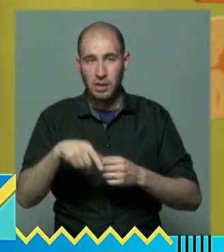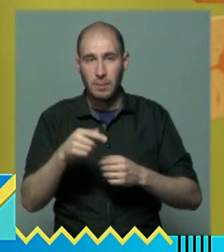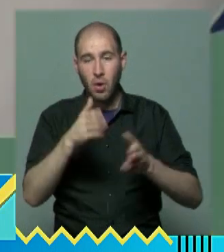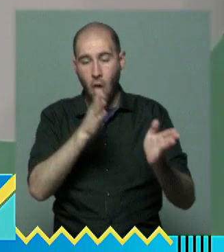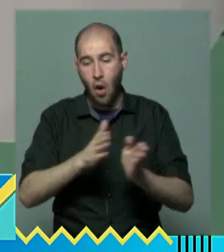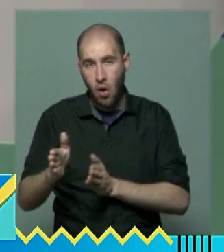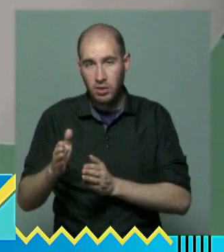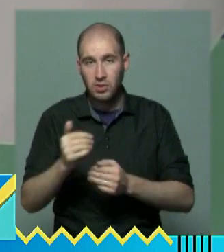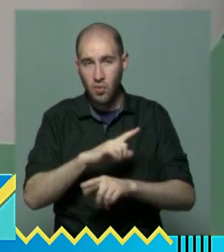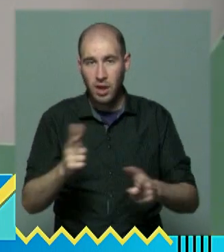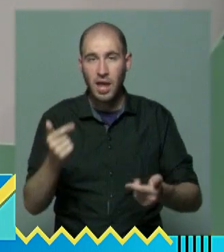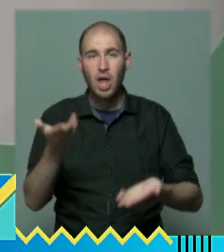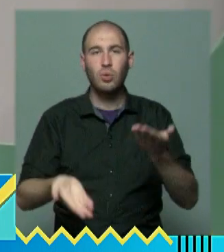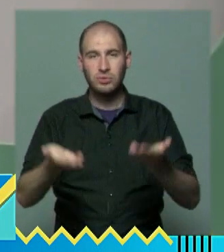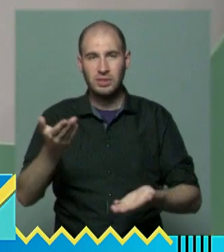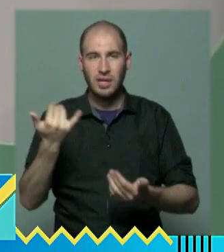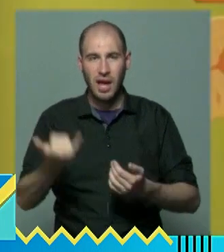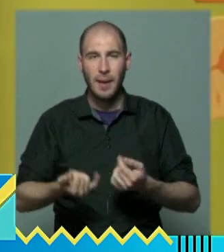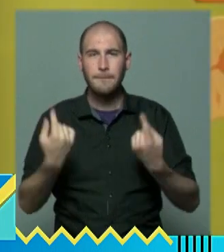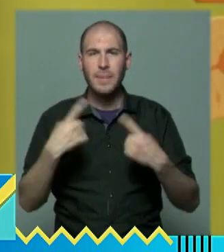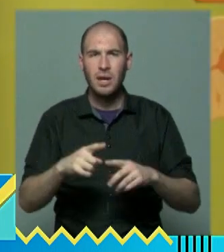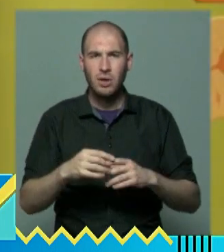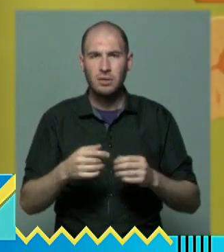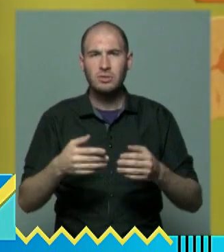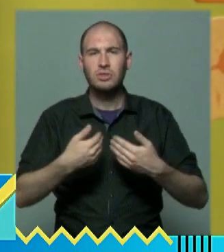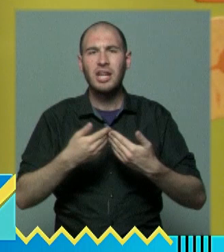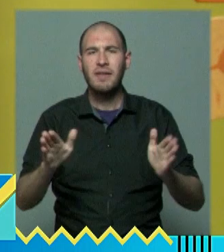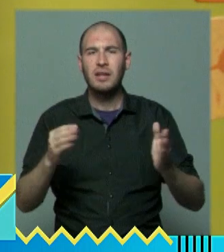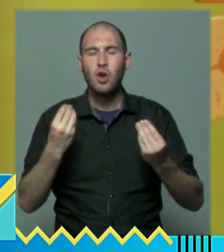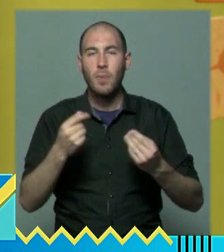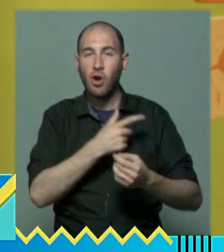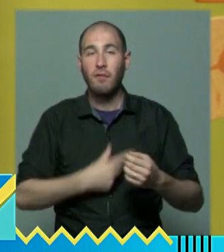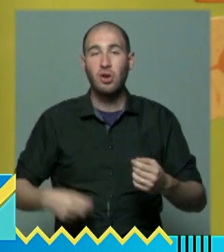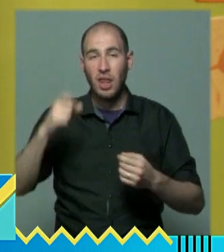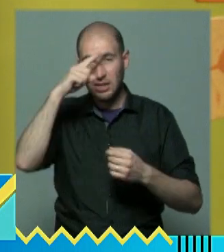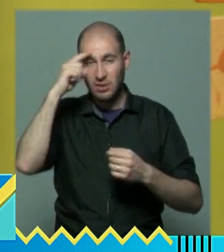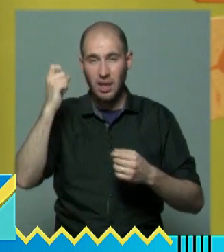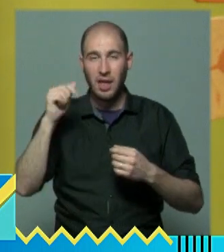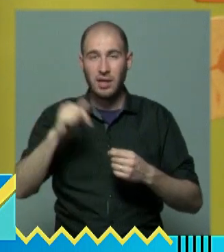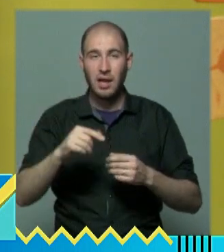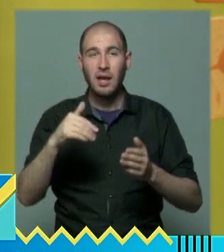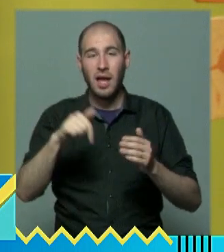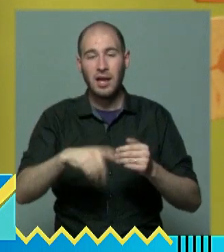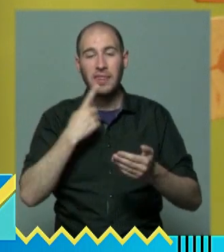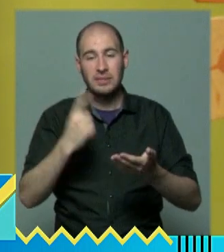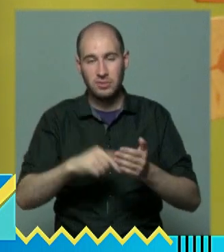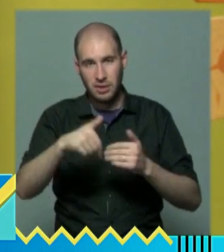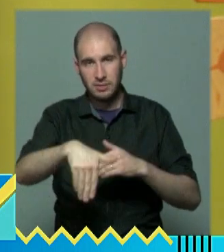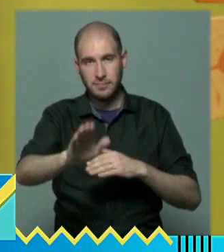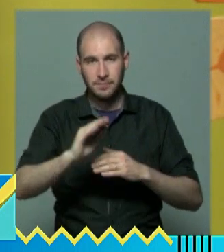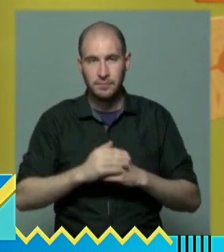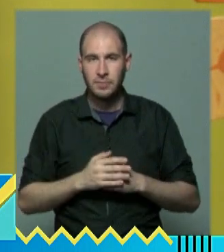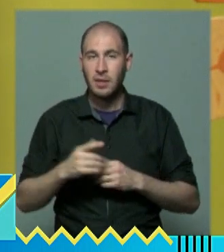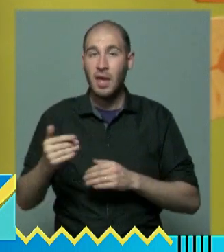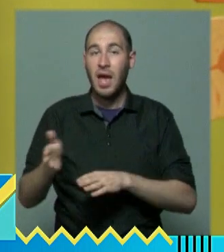un orden, y se genera injusticia. Ahora, ¿cómo se destraba? Bueno, el gobierno nacional entendió que era a partir de estas medidas. Bien. Yo